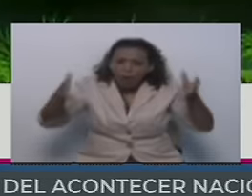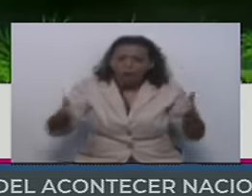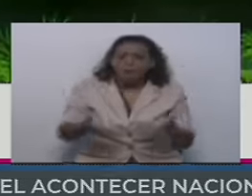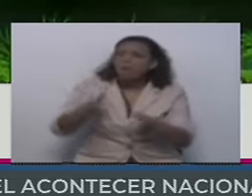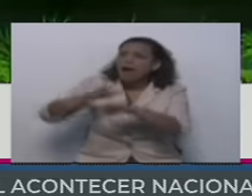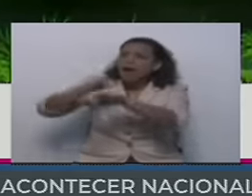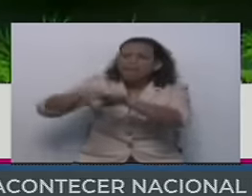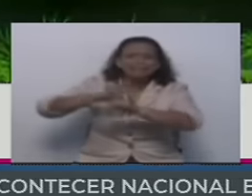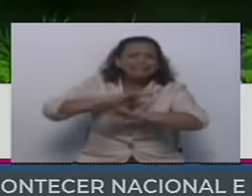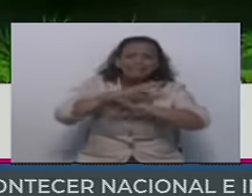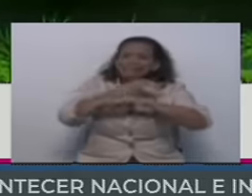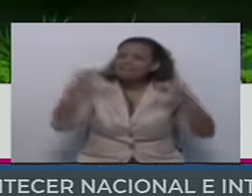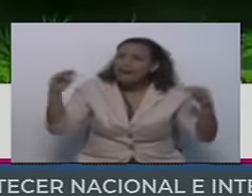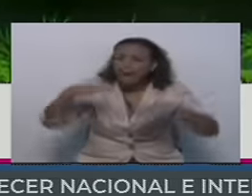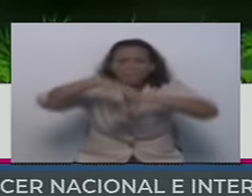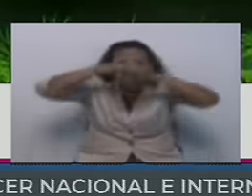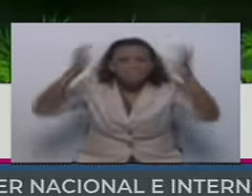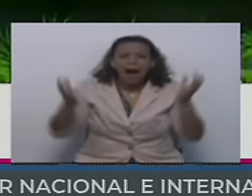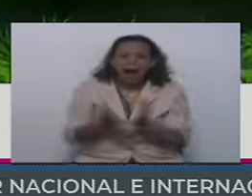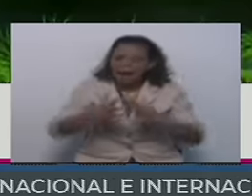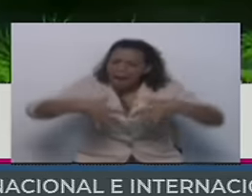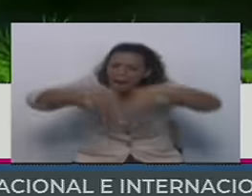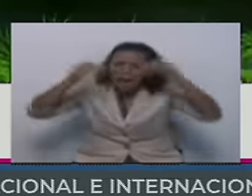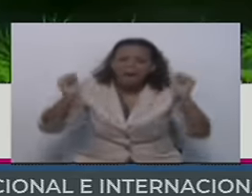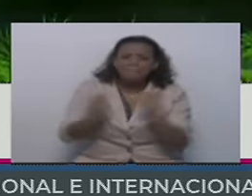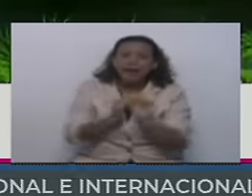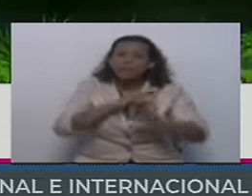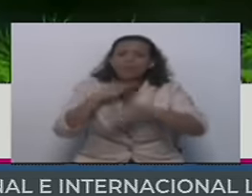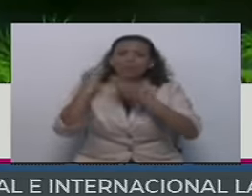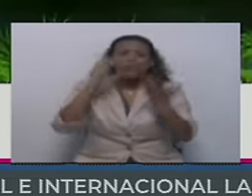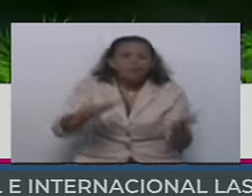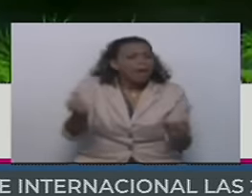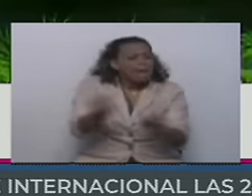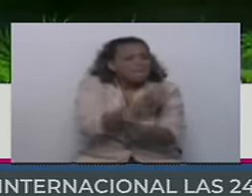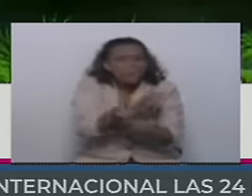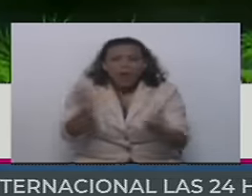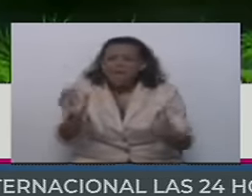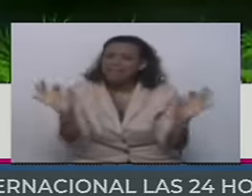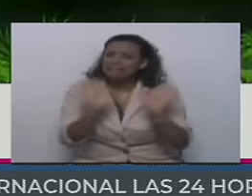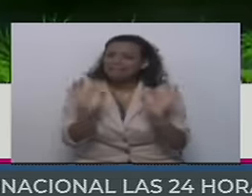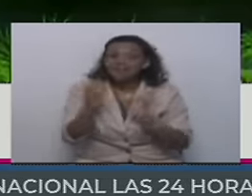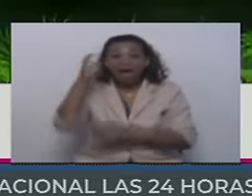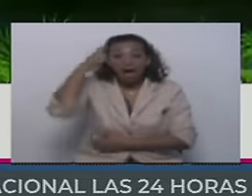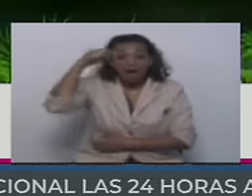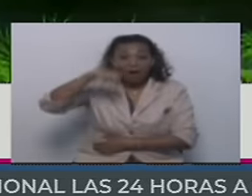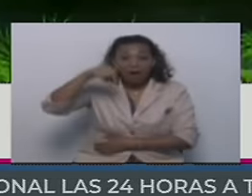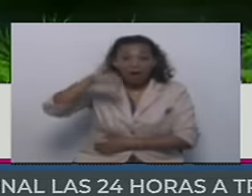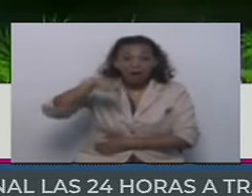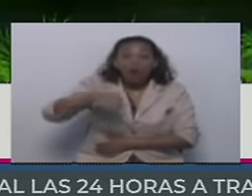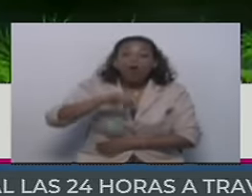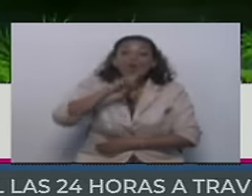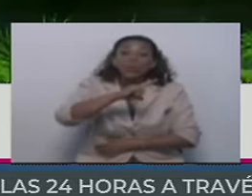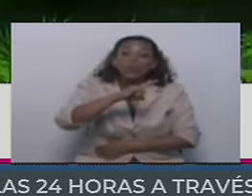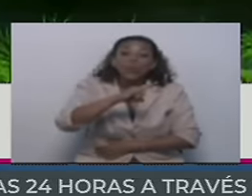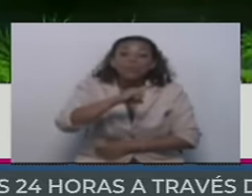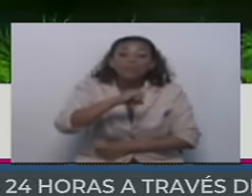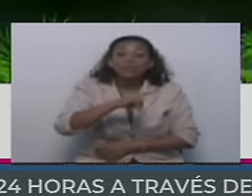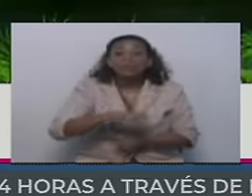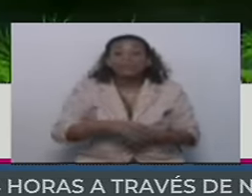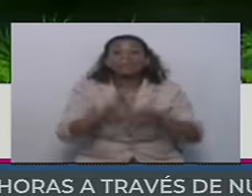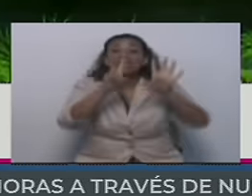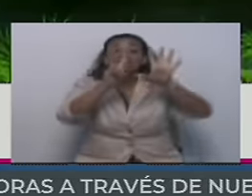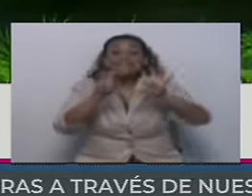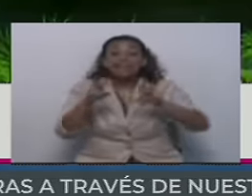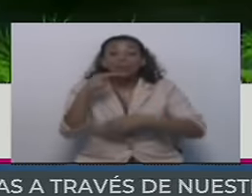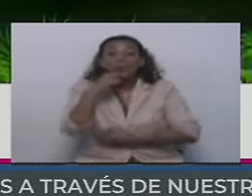basta de guerras, basta de masacres, basta de violencia. Hoy, lunes